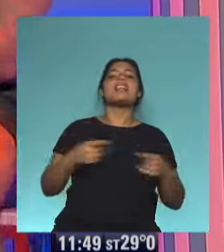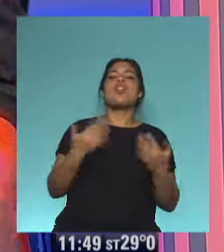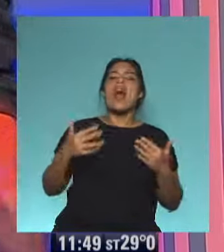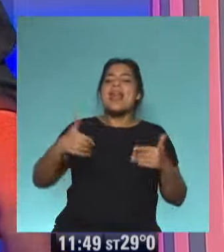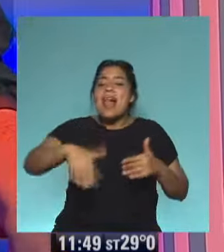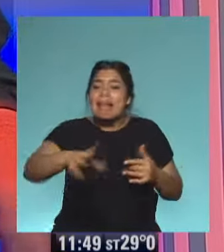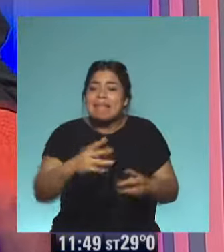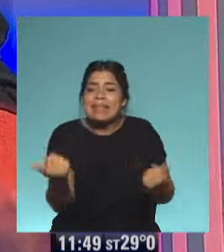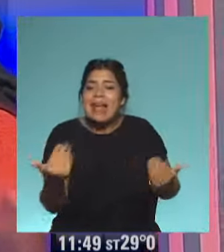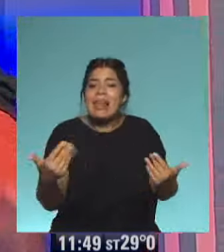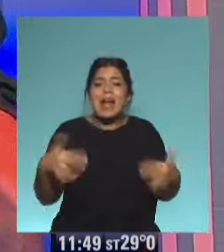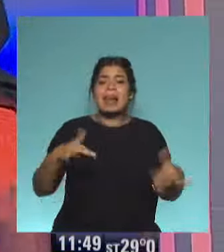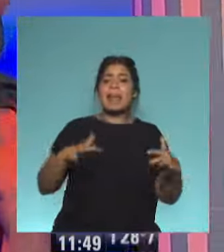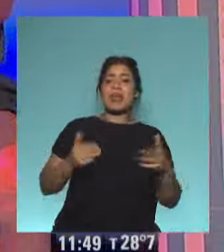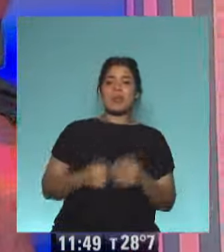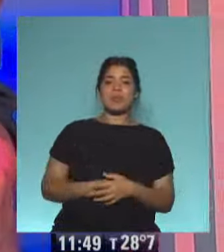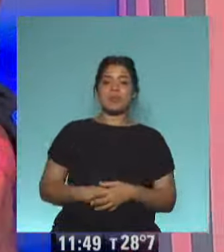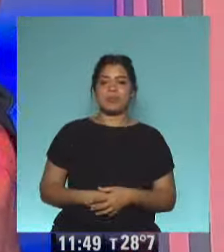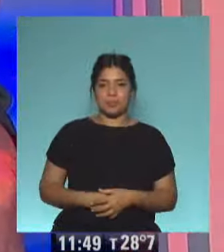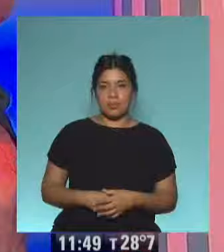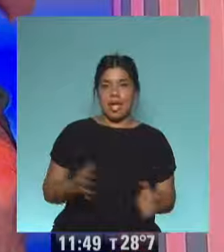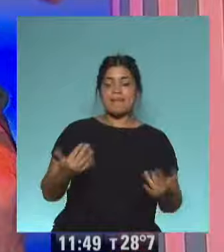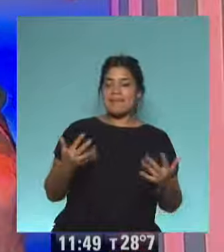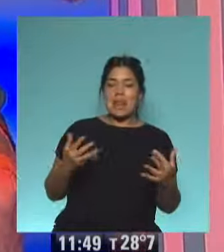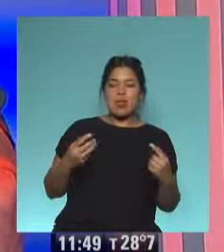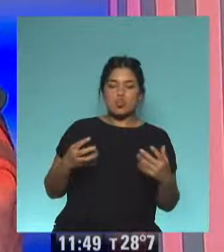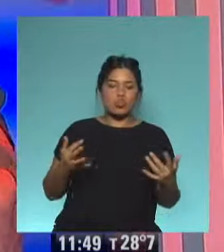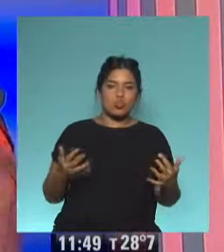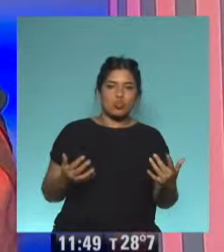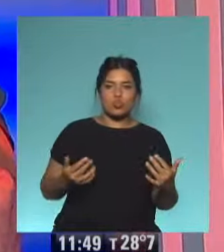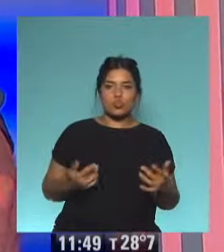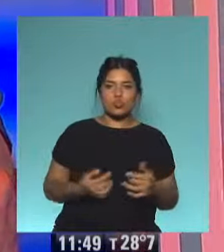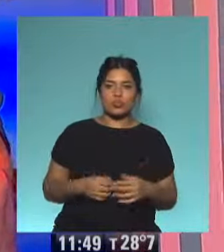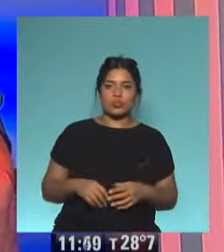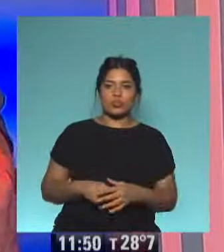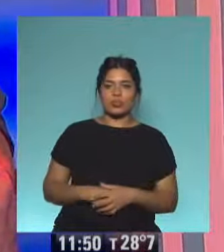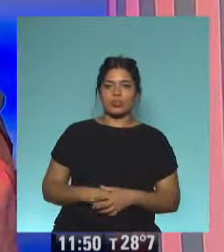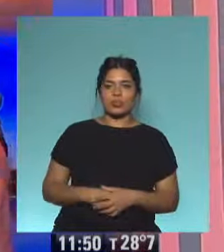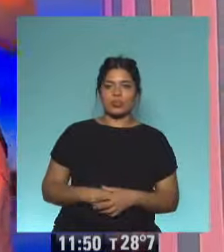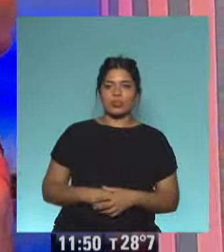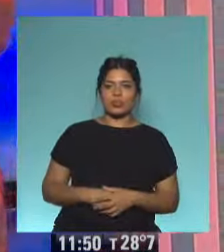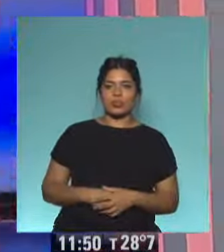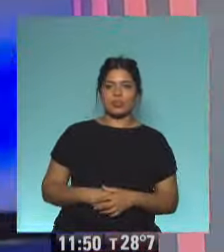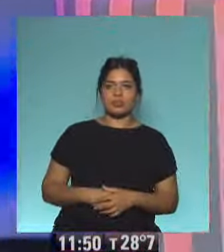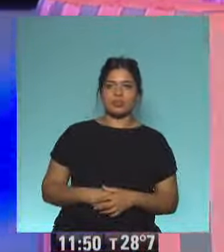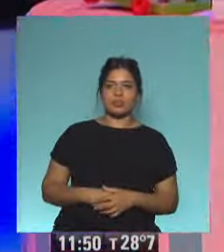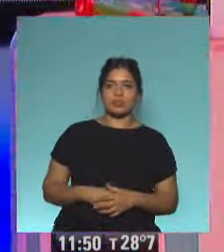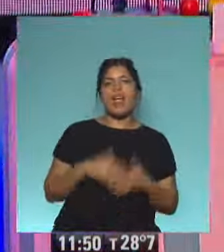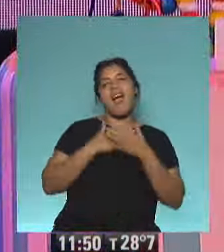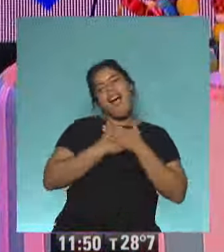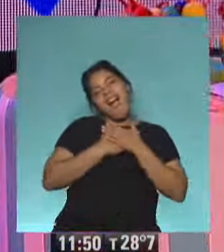va. Ay. Tenemos muchas. A ver. Y acá salió... Tu